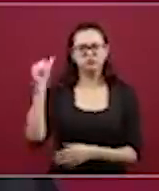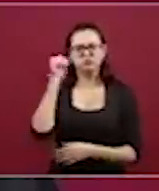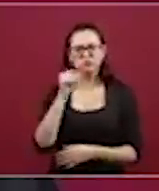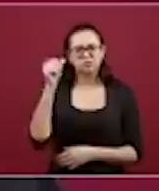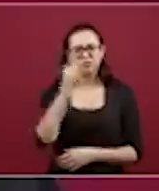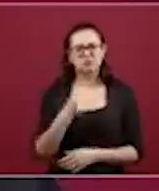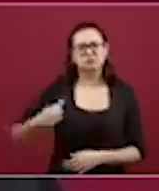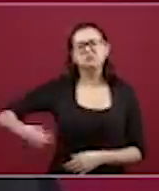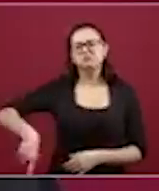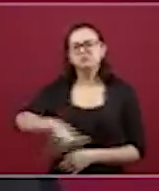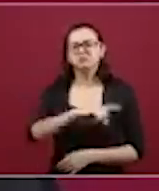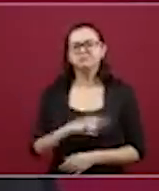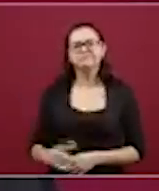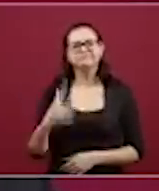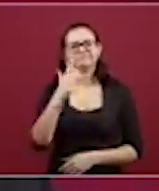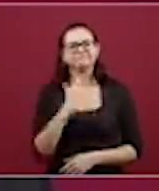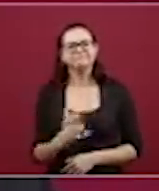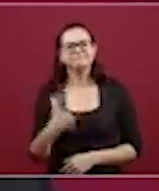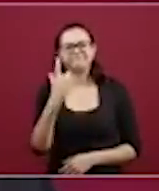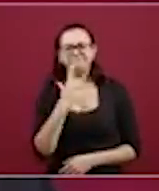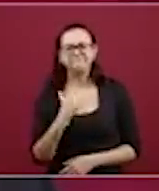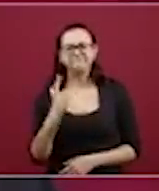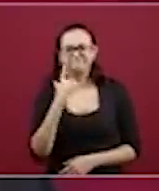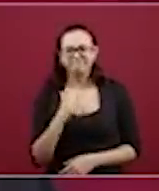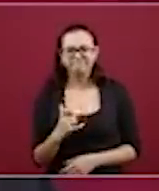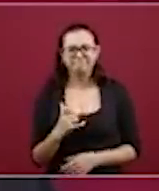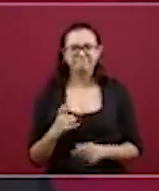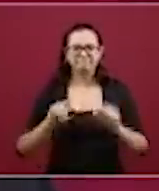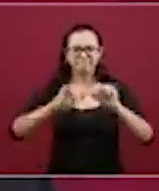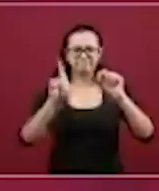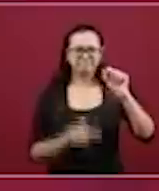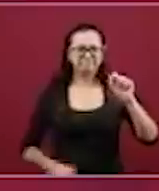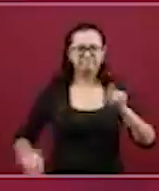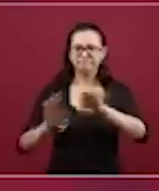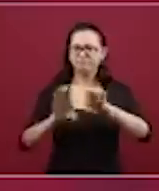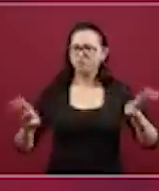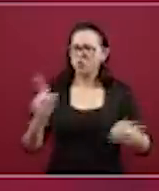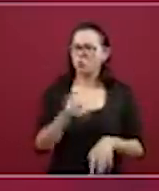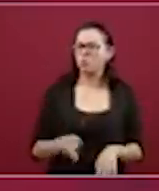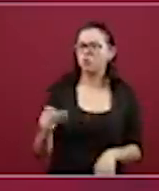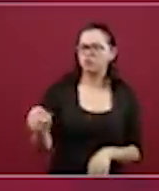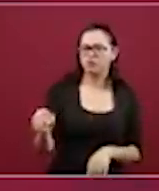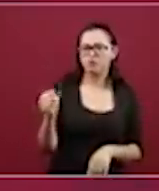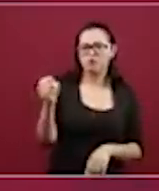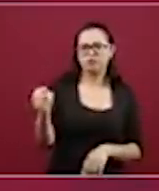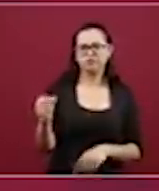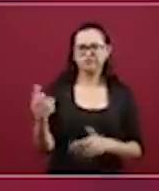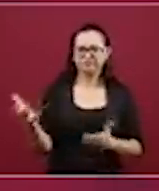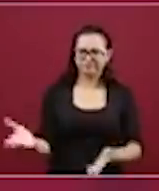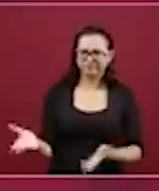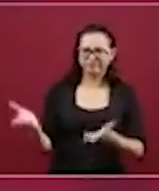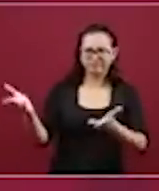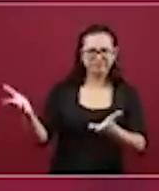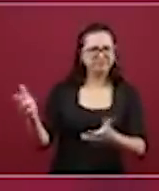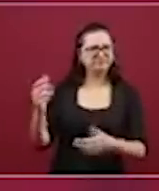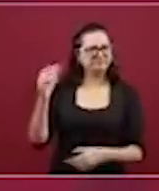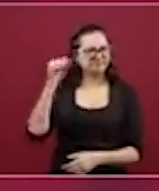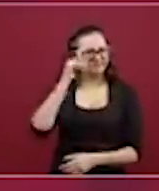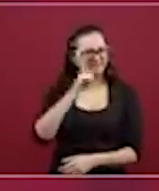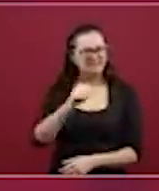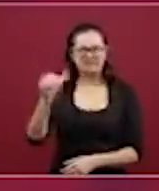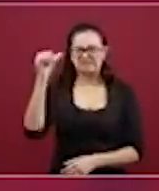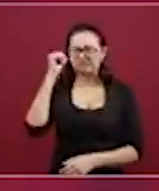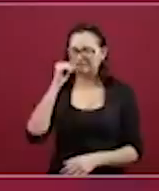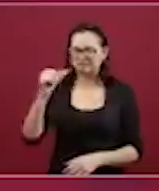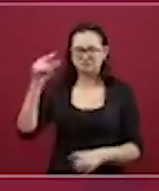la justicia y por una auténtica democracia. Siempre dije